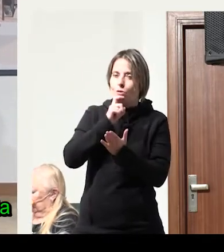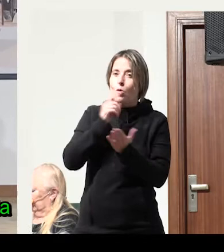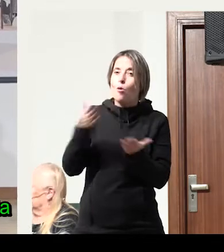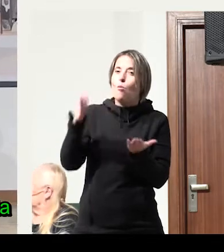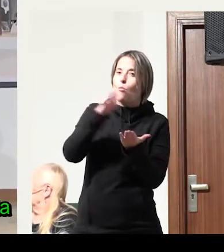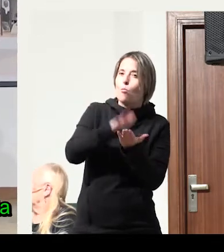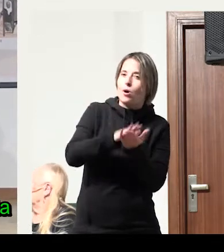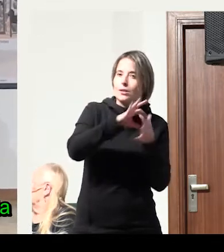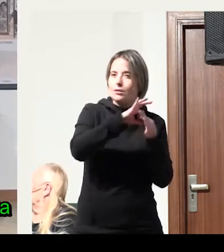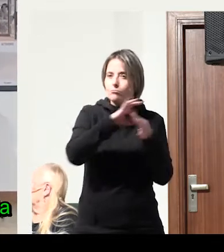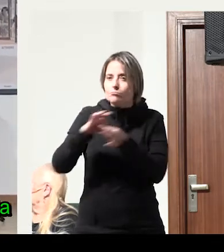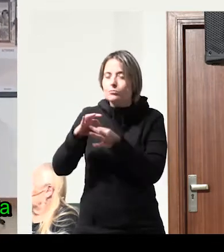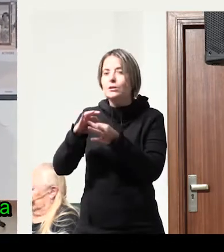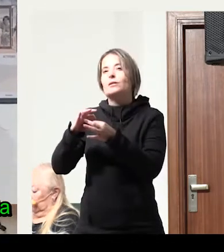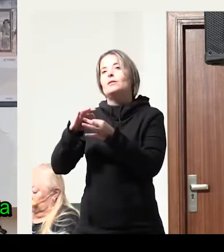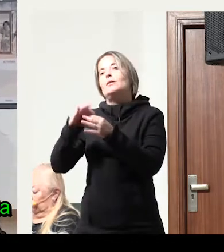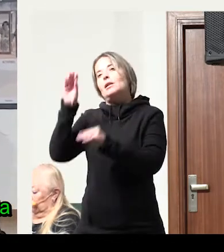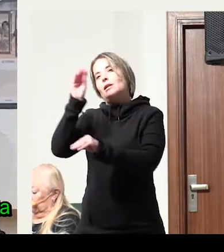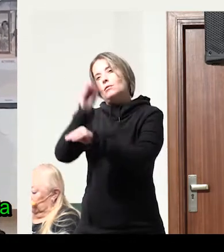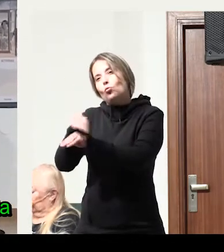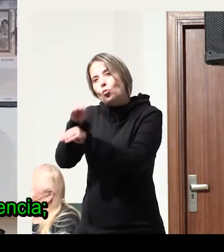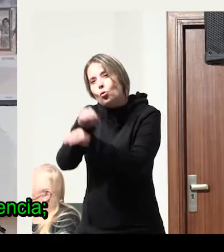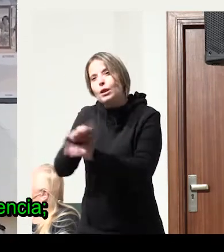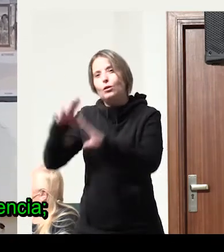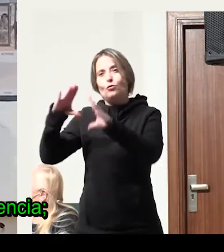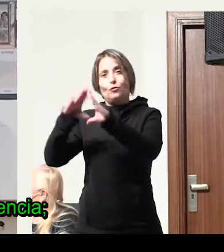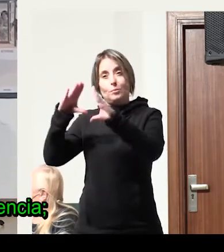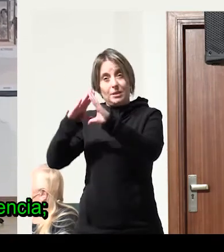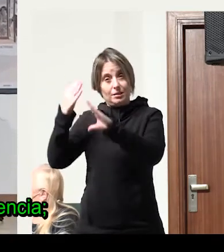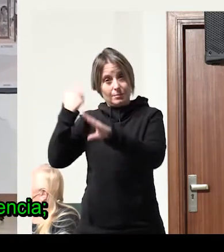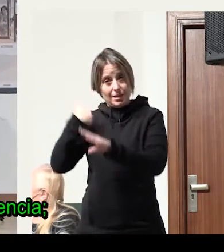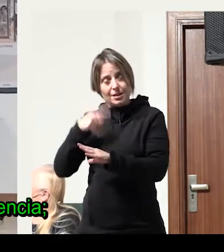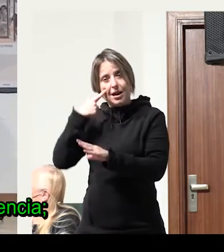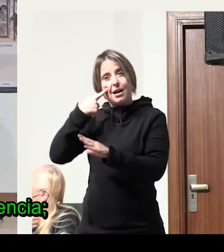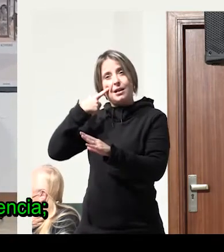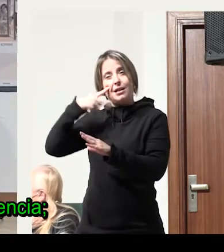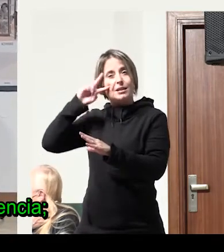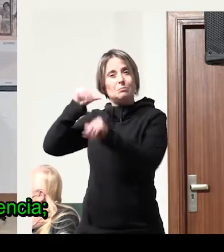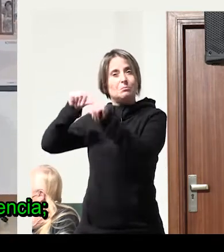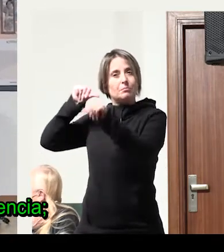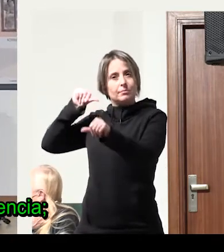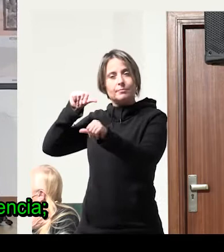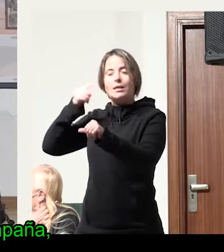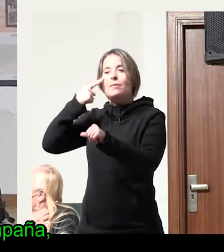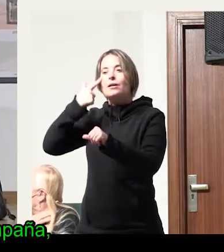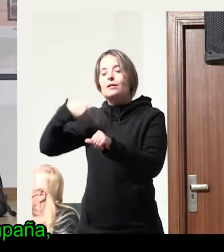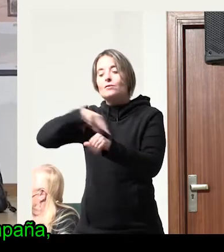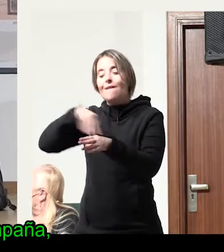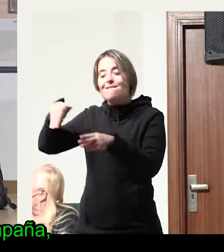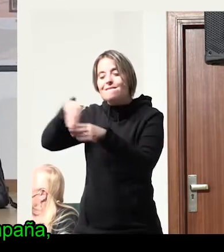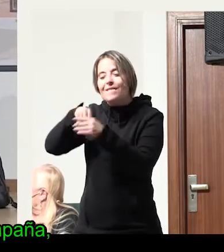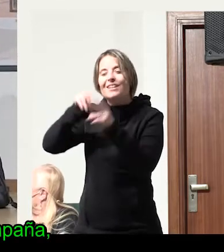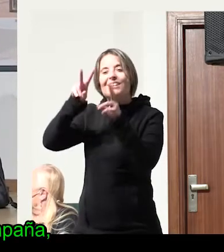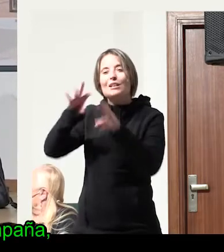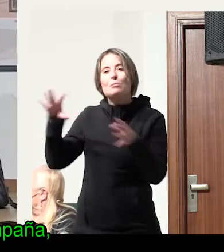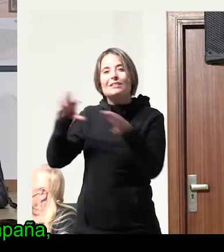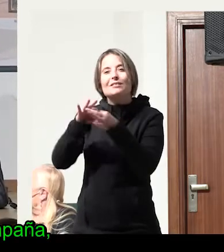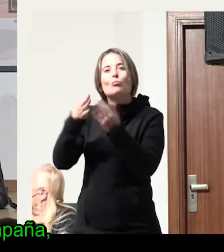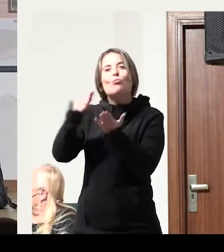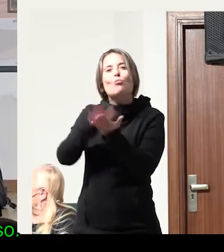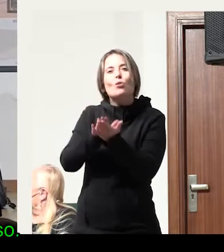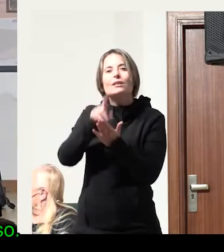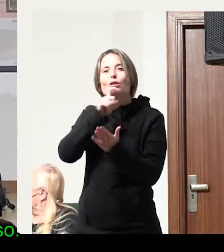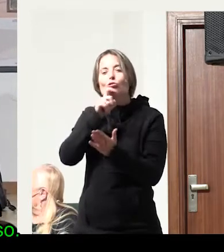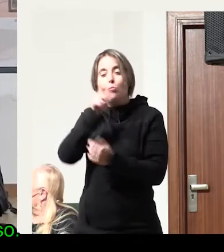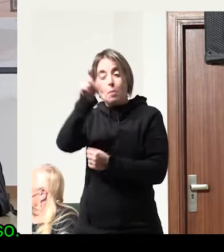reflexión feminista sobre los cuidados, que ya tenemos una gran experiencia? ¿Cómo encajamos ahí, ¿no? A la hora de la persona que